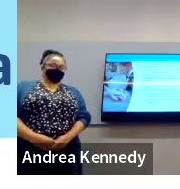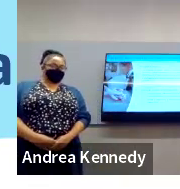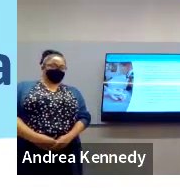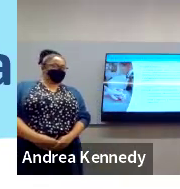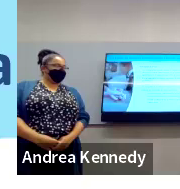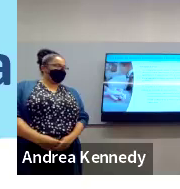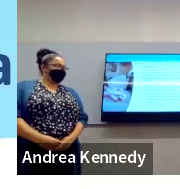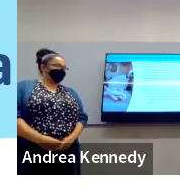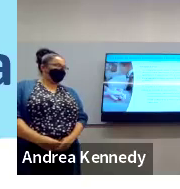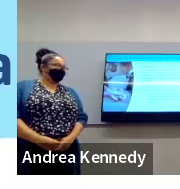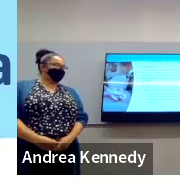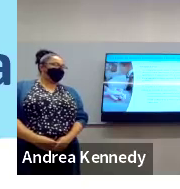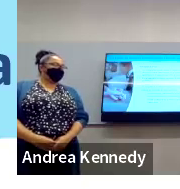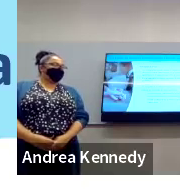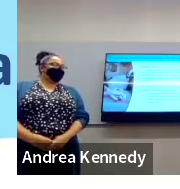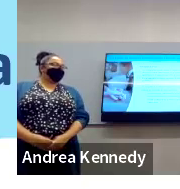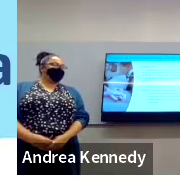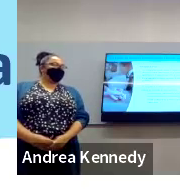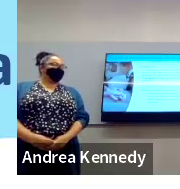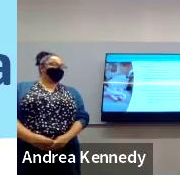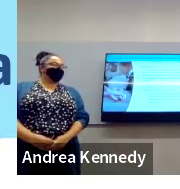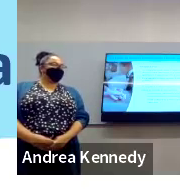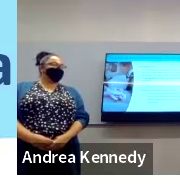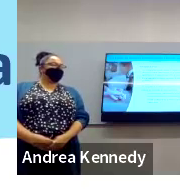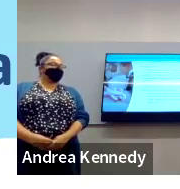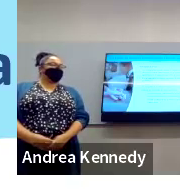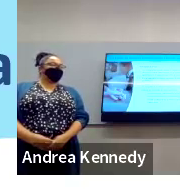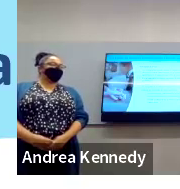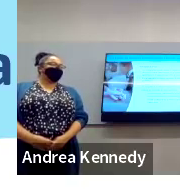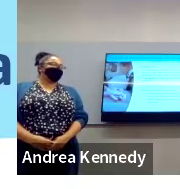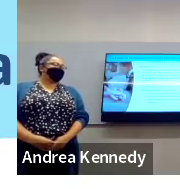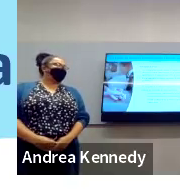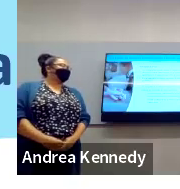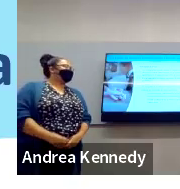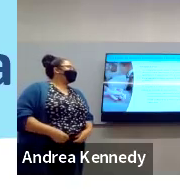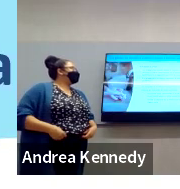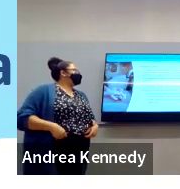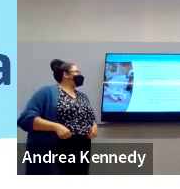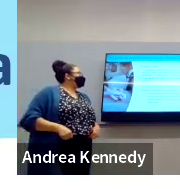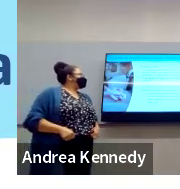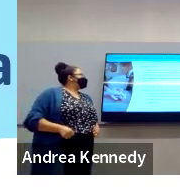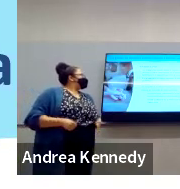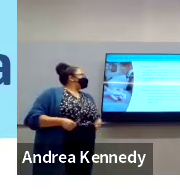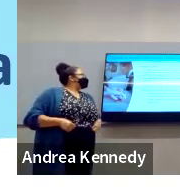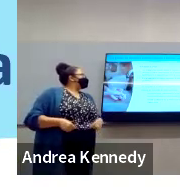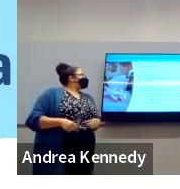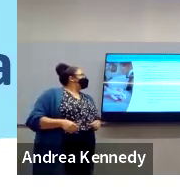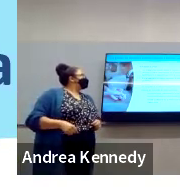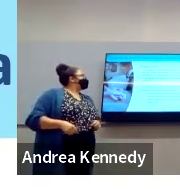de vivienda, pero también si el propietario no les quiere dar los dos aumentos y solamente le quiere dar